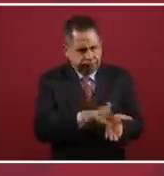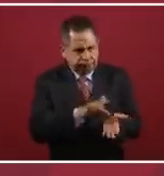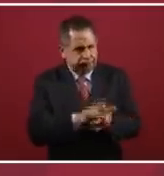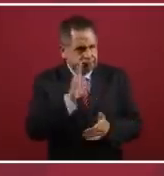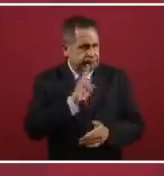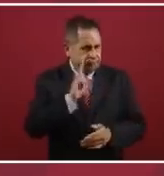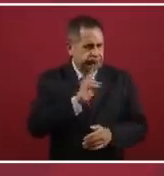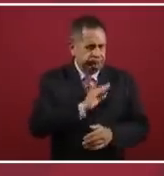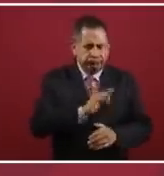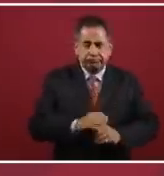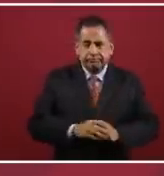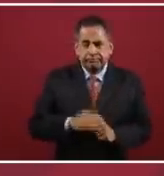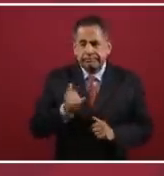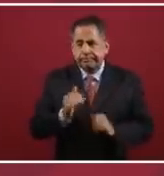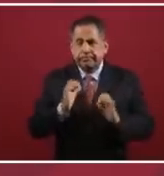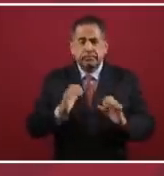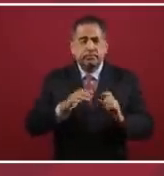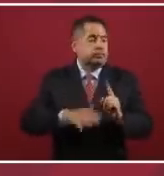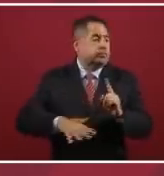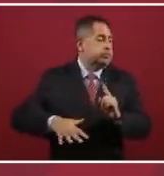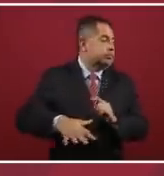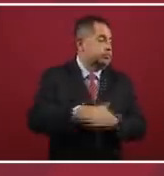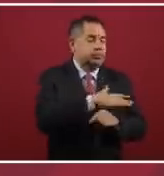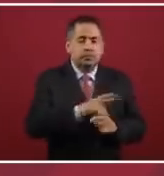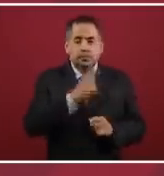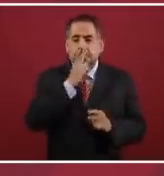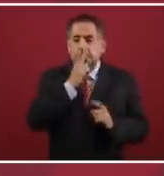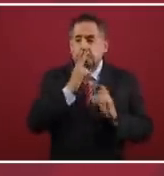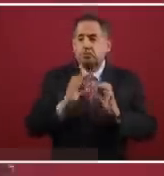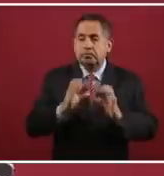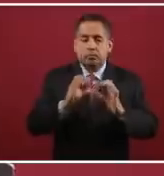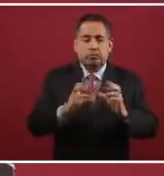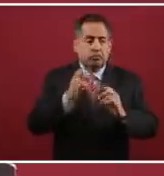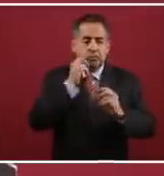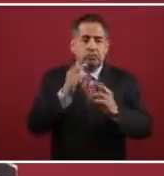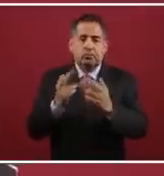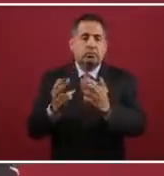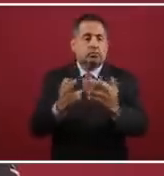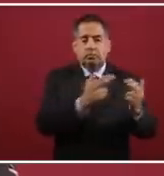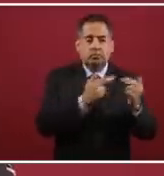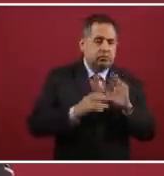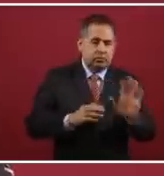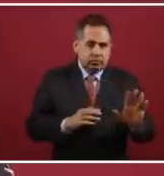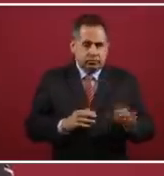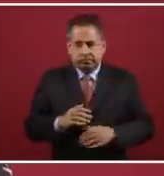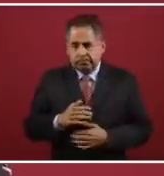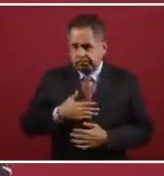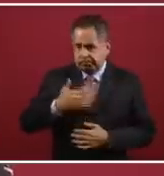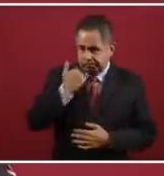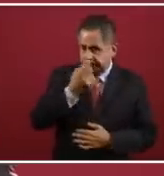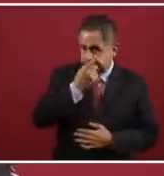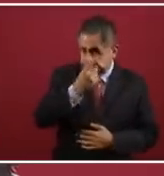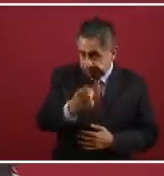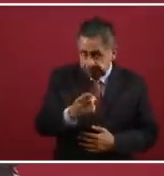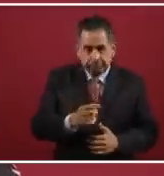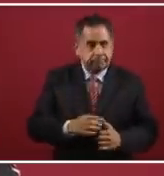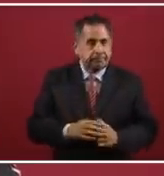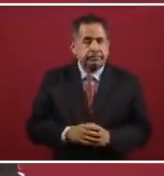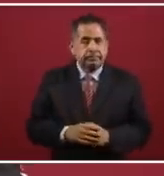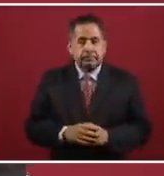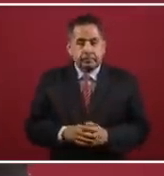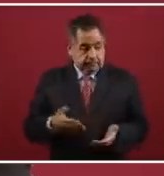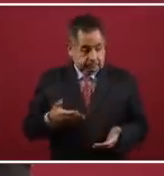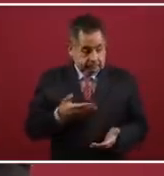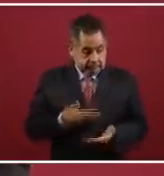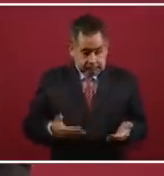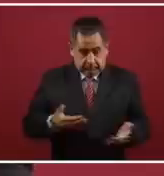y cuidando el medio ambiente. Quiero decirles que hasta